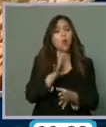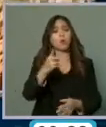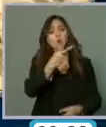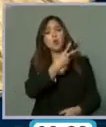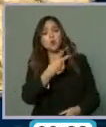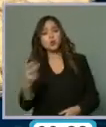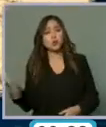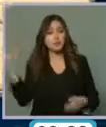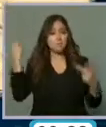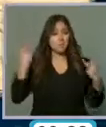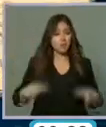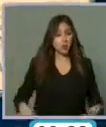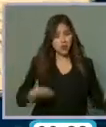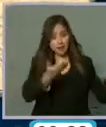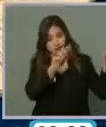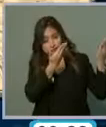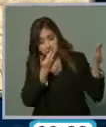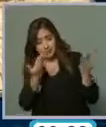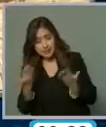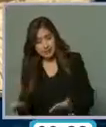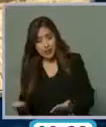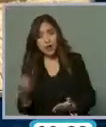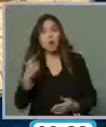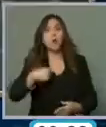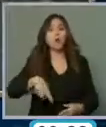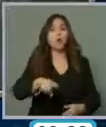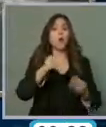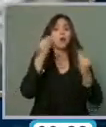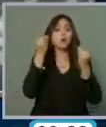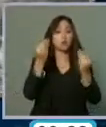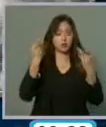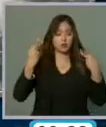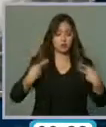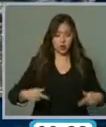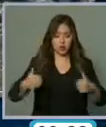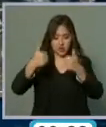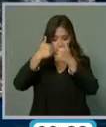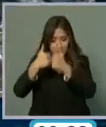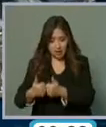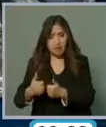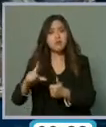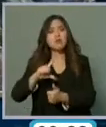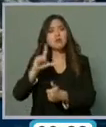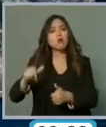200 personas, que además muchos se quedaron, ¿no? Procrearon. Exacto. Oigan, en México hay